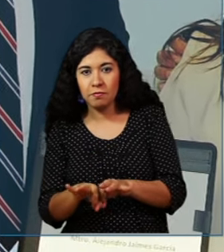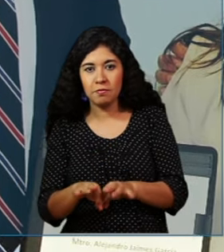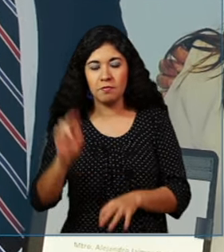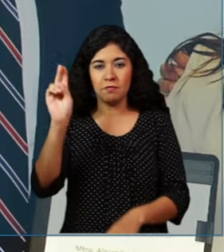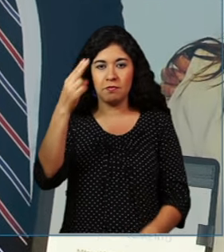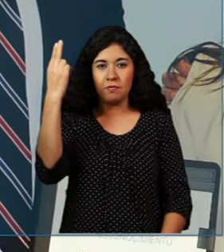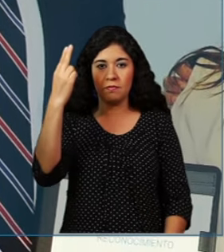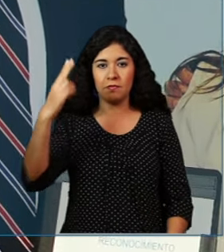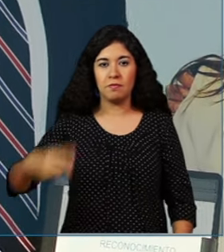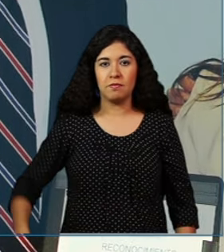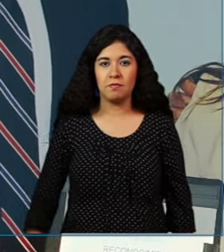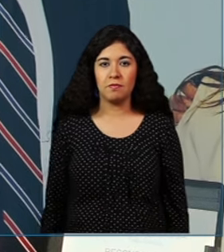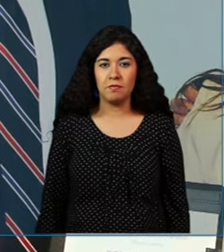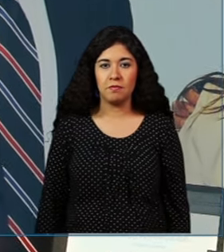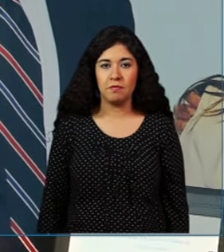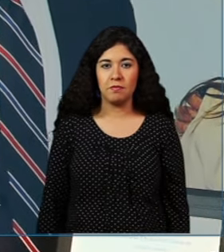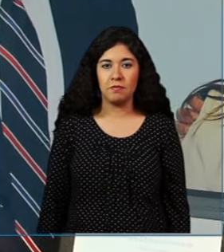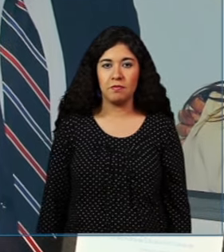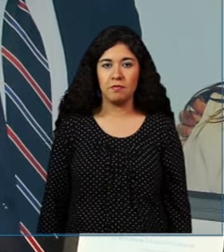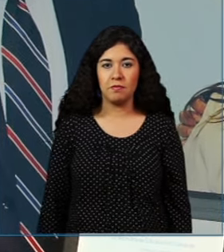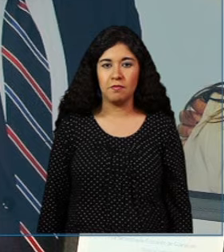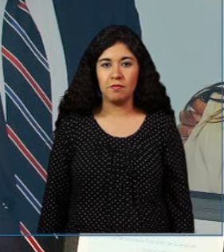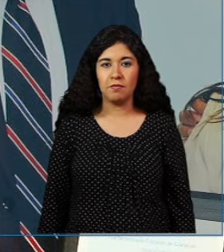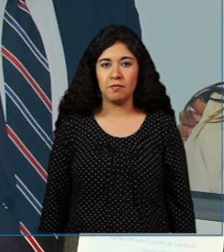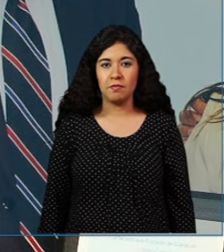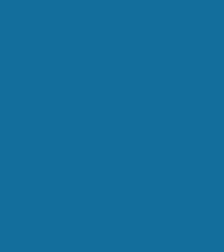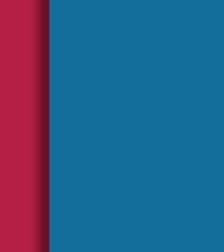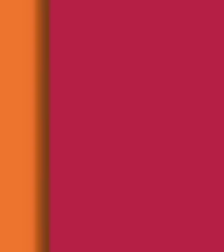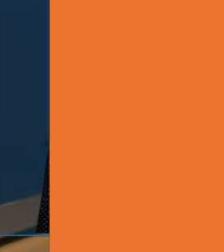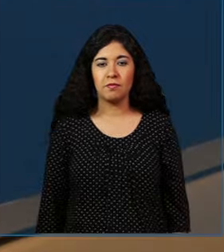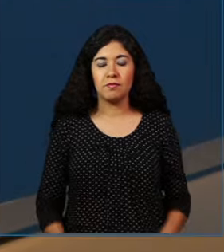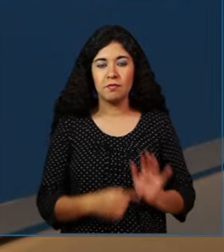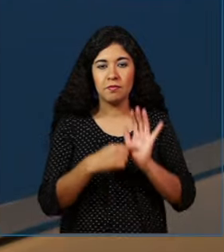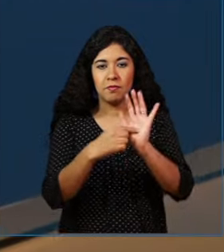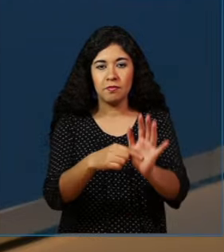involucre rápidamente con su vocación laboral.